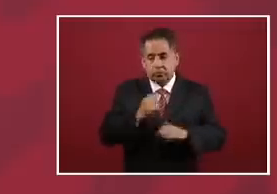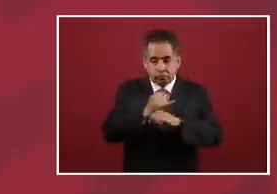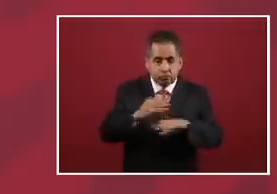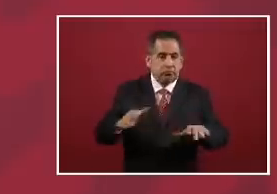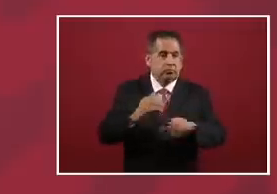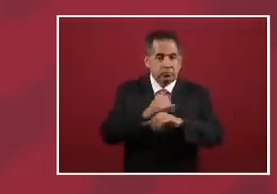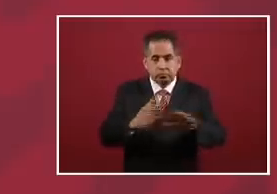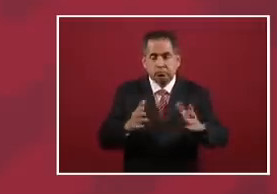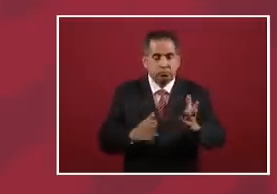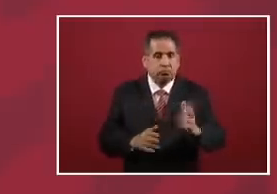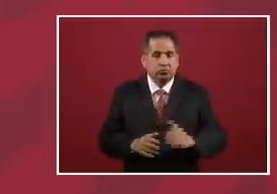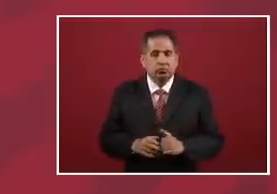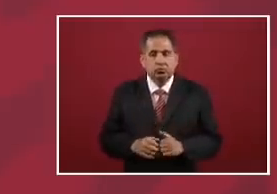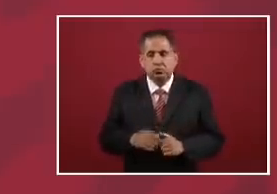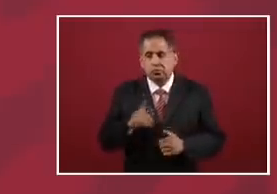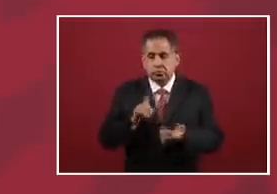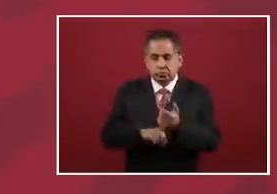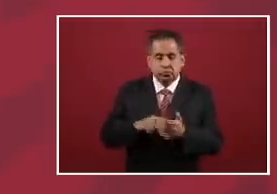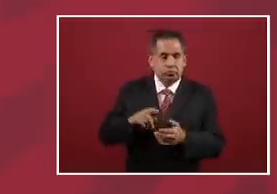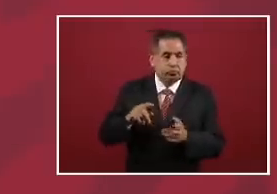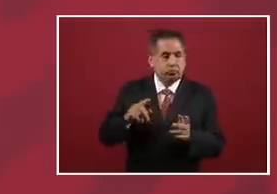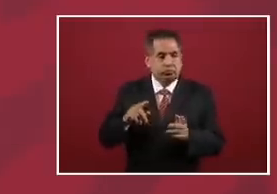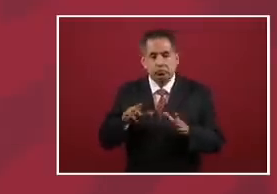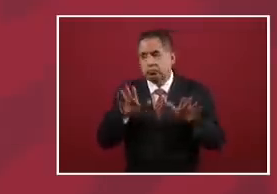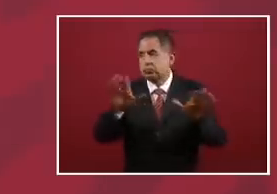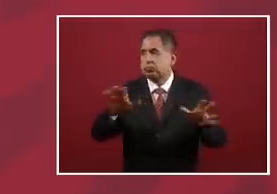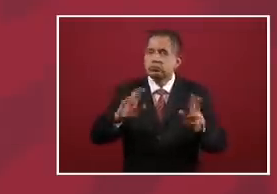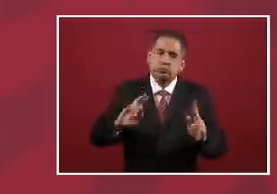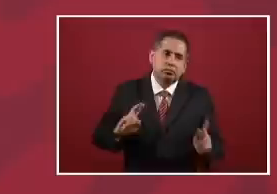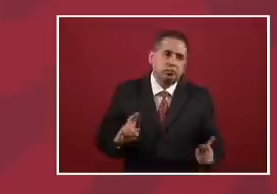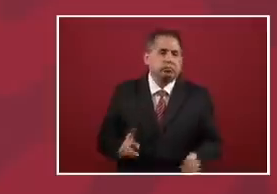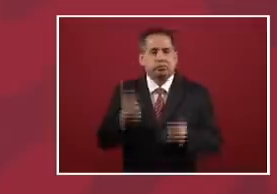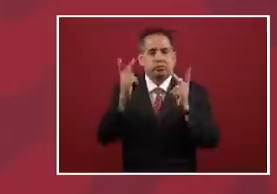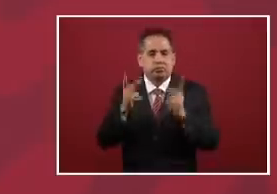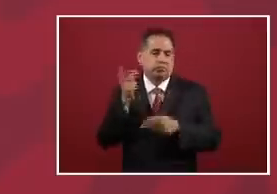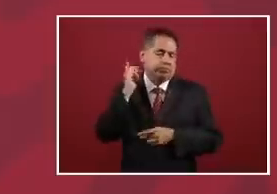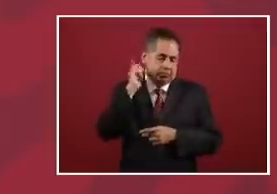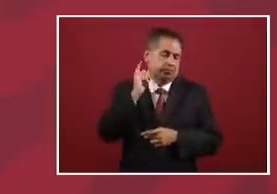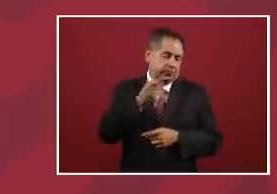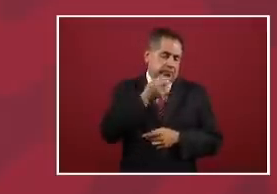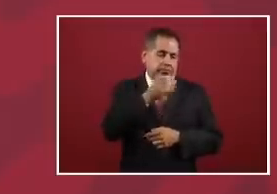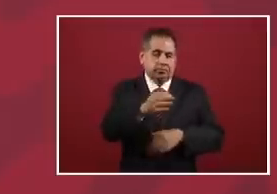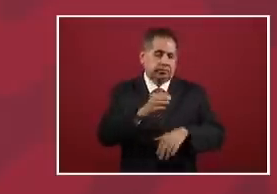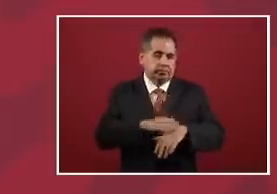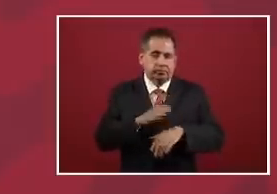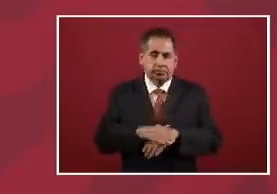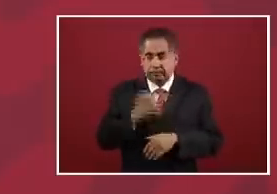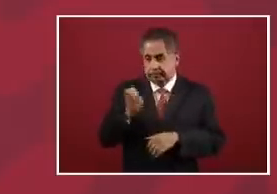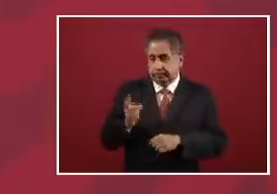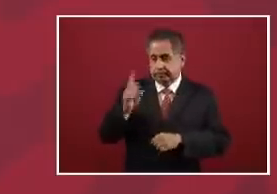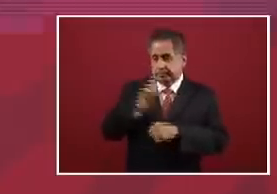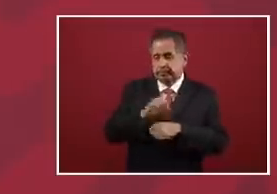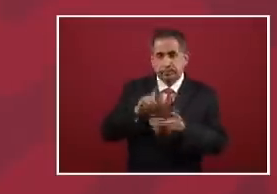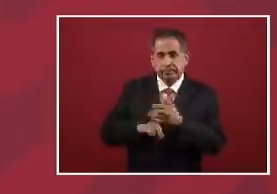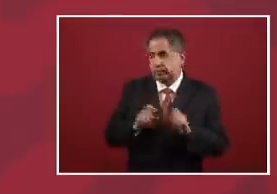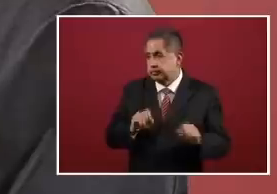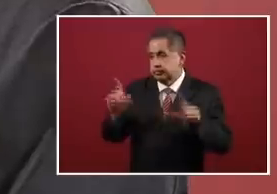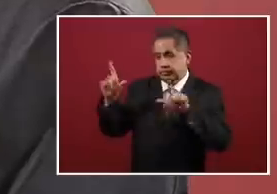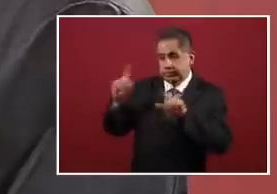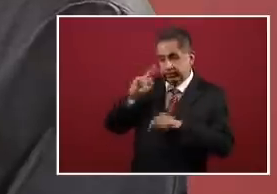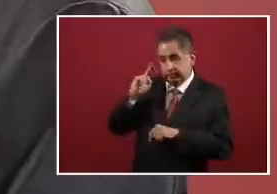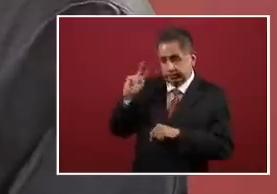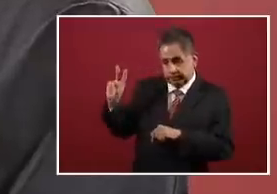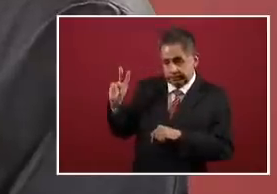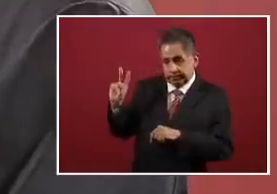informar que se vendió ese avión. Ese día vamos a pasar aquí